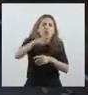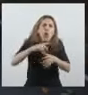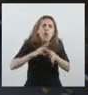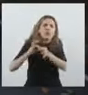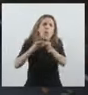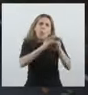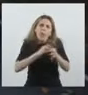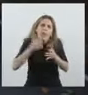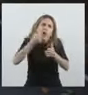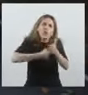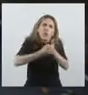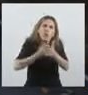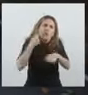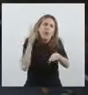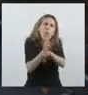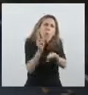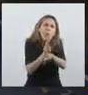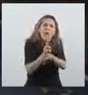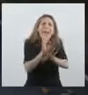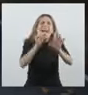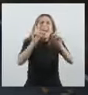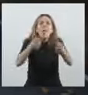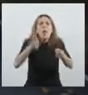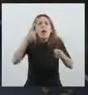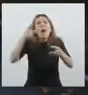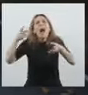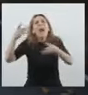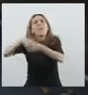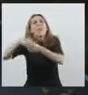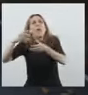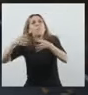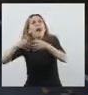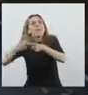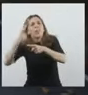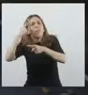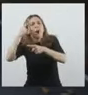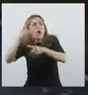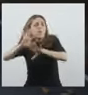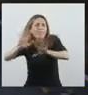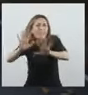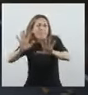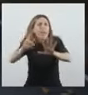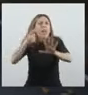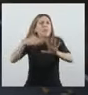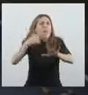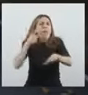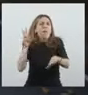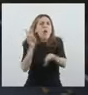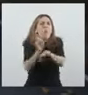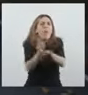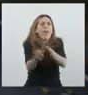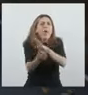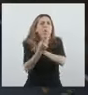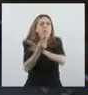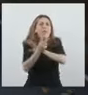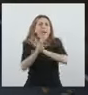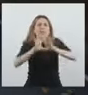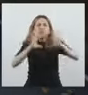unidos, más allá de cualquier diferencia política o ideológica. Debemos cuidarnos